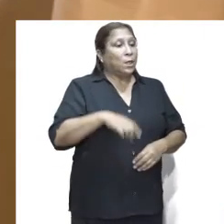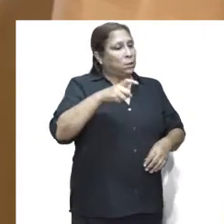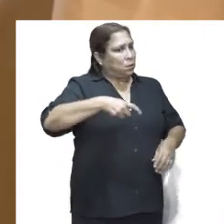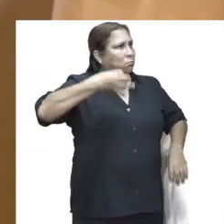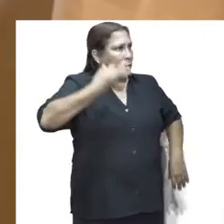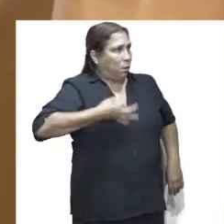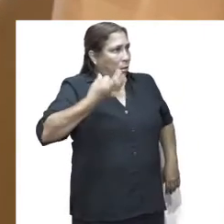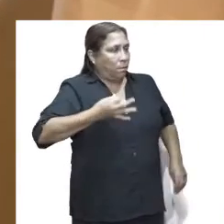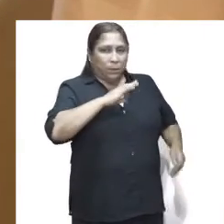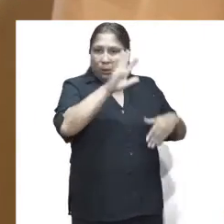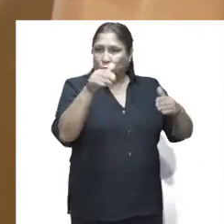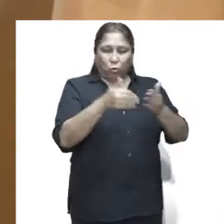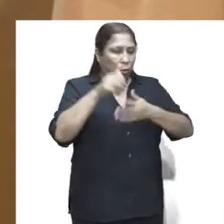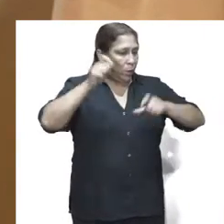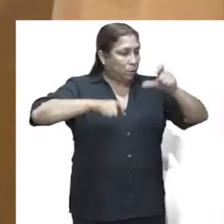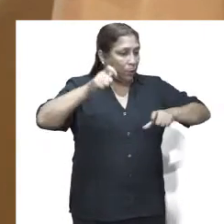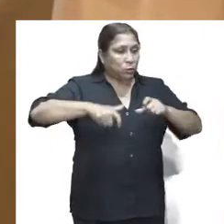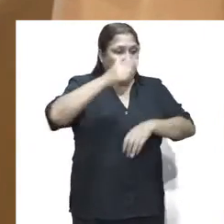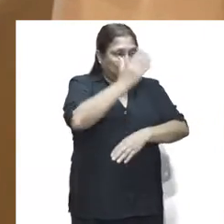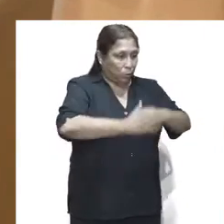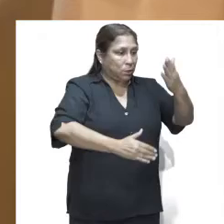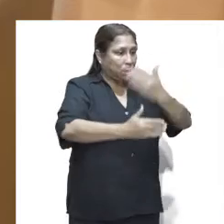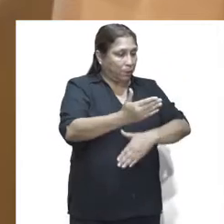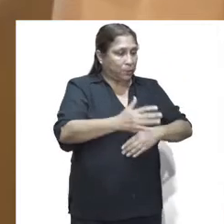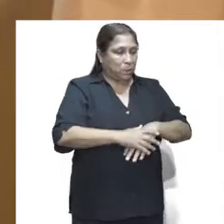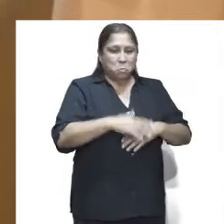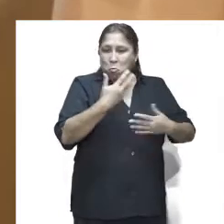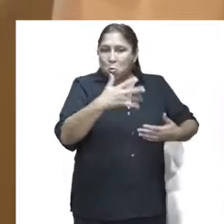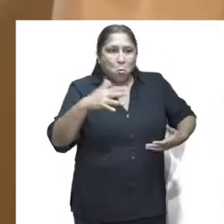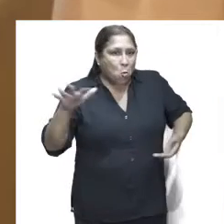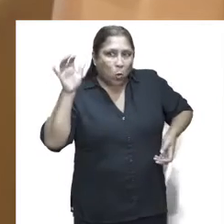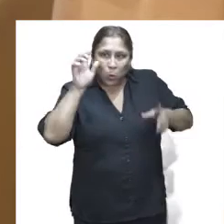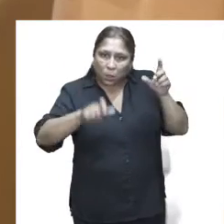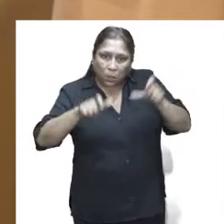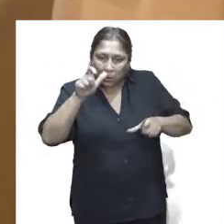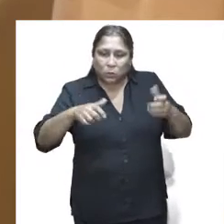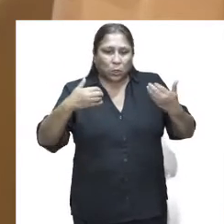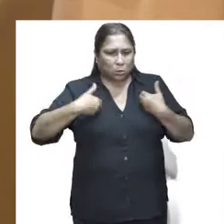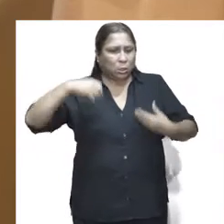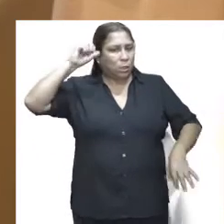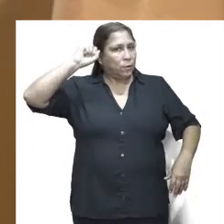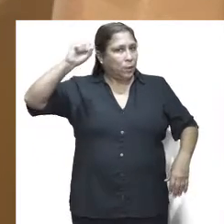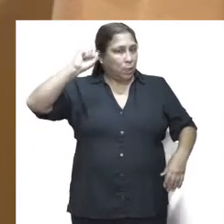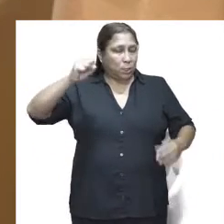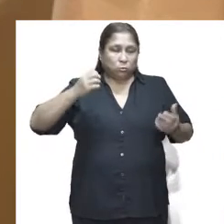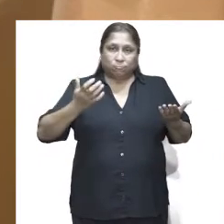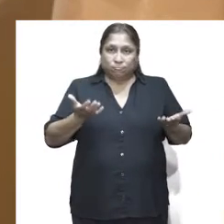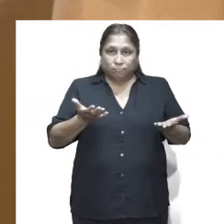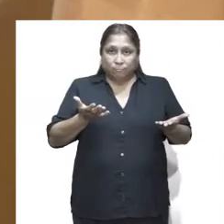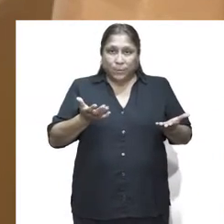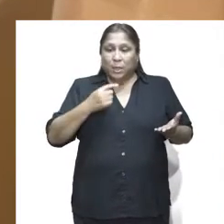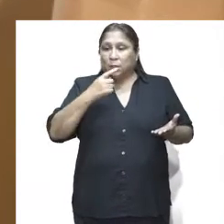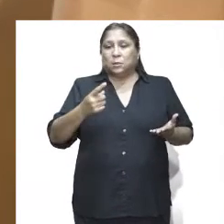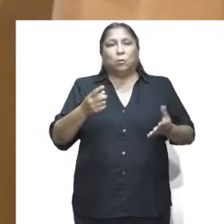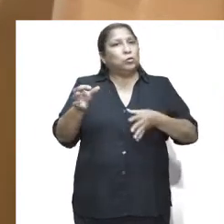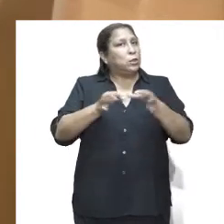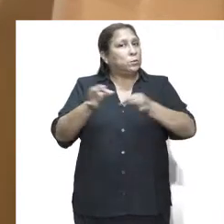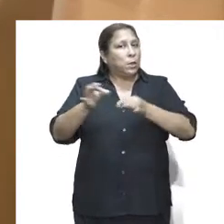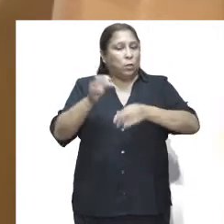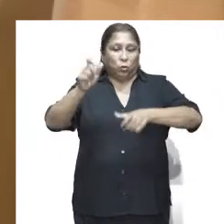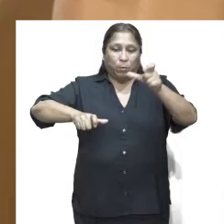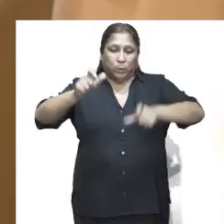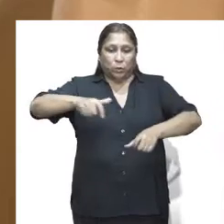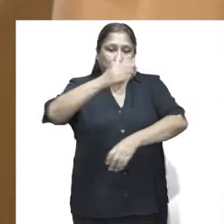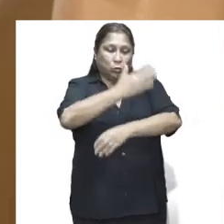Efectivamente, toda persona con discapacidad, como cualquier otra persona, tiene este derecho. Entonces, estamos hablando de personas con